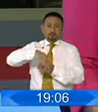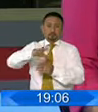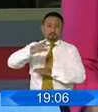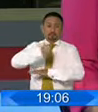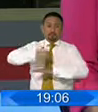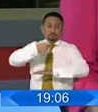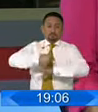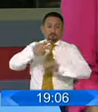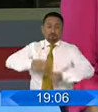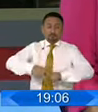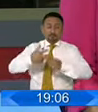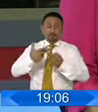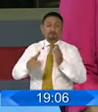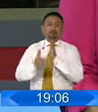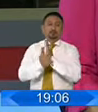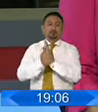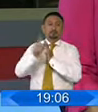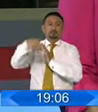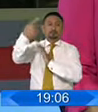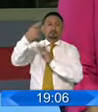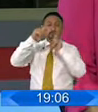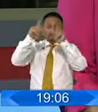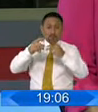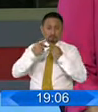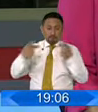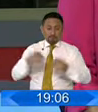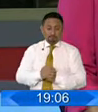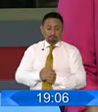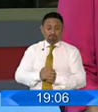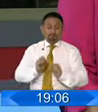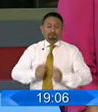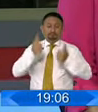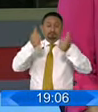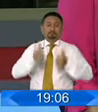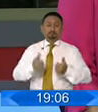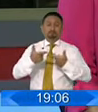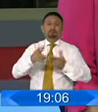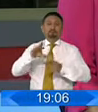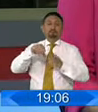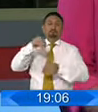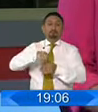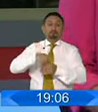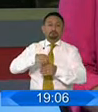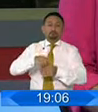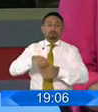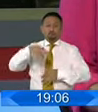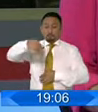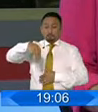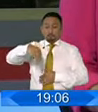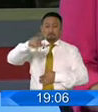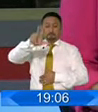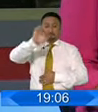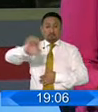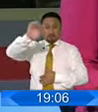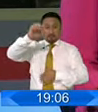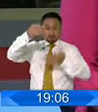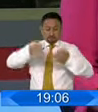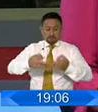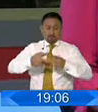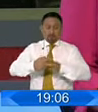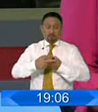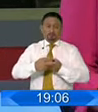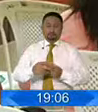Guayas iniciaron su capacitación para la próxima consulta. La campaña electoral iniciará oficialmente este miércoles 3 de enero